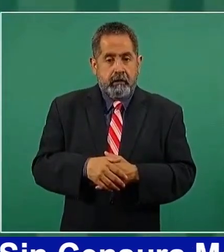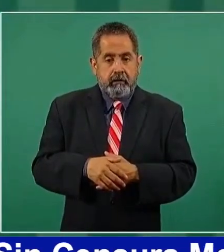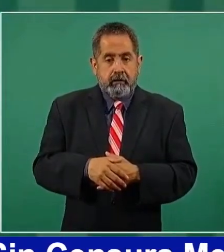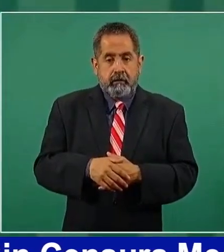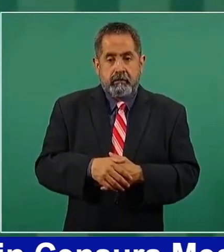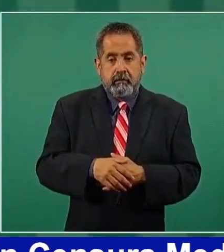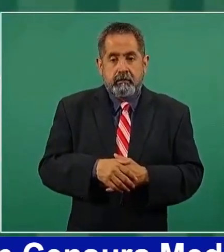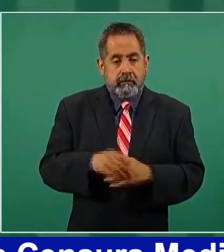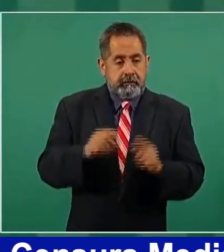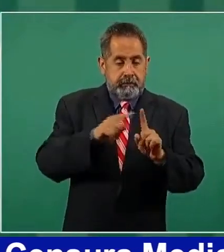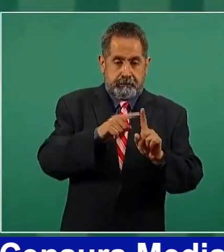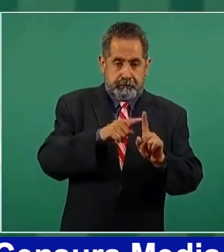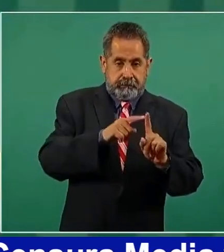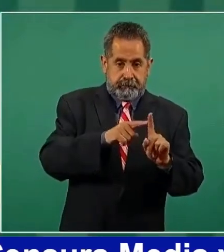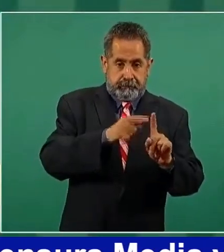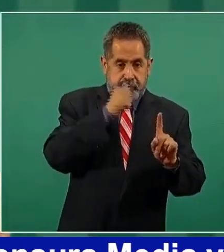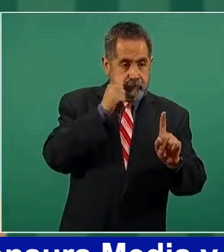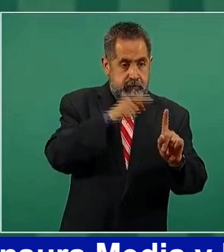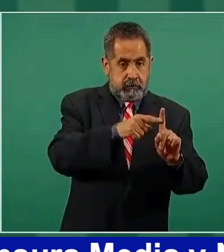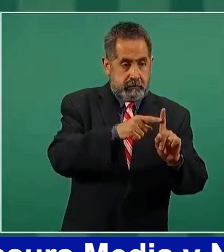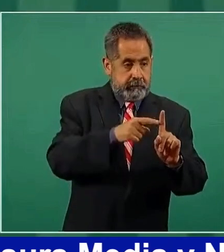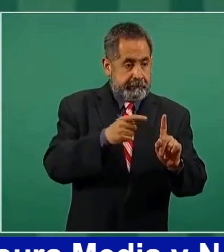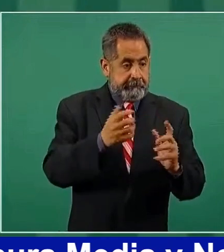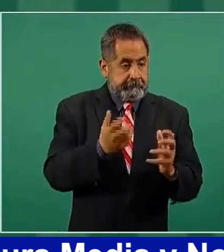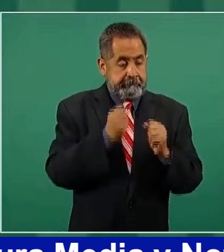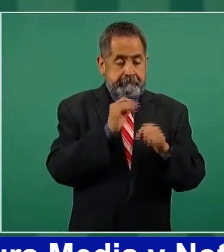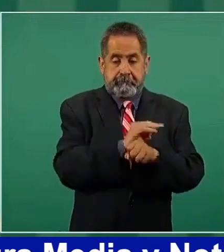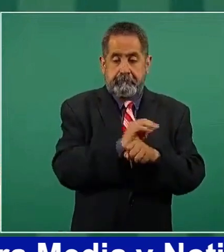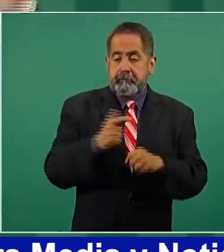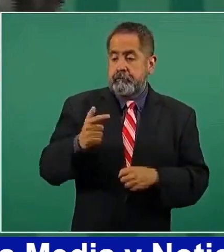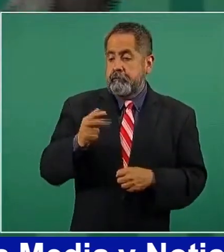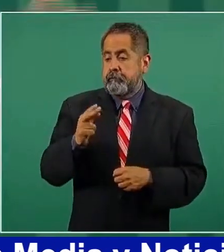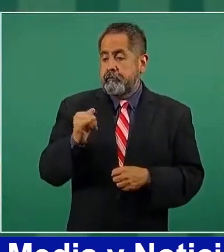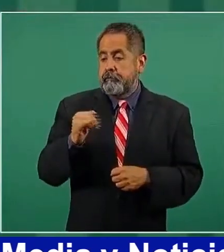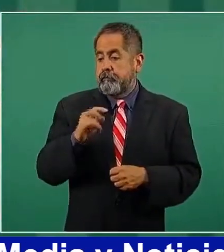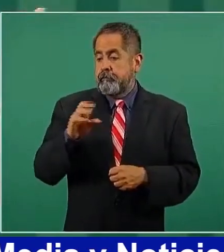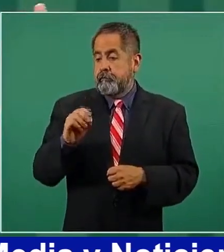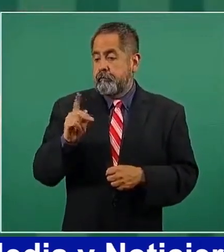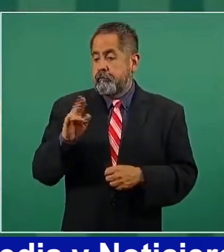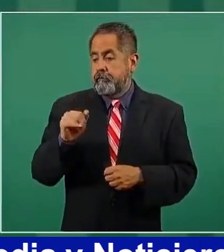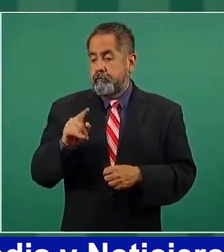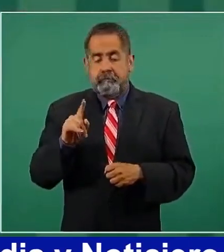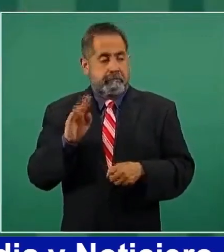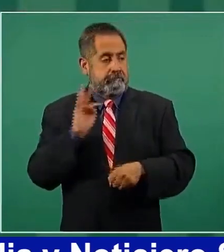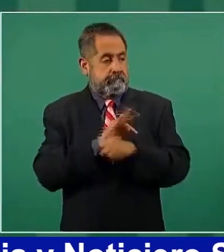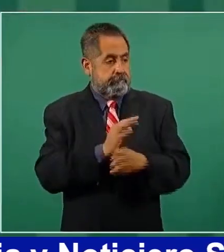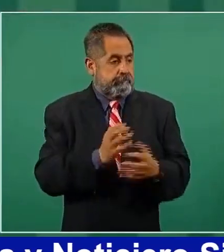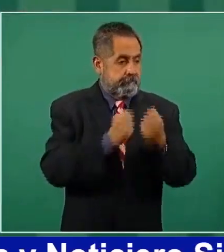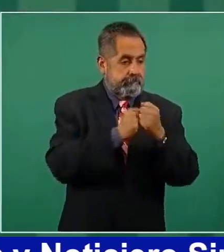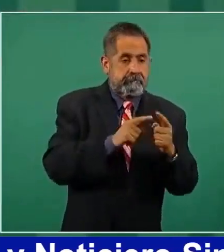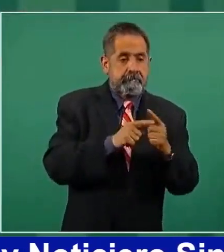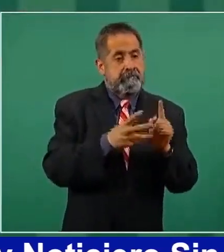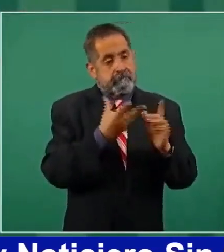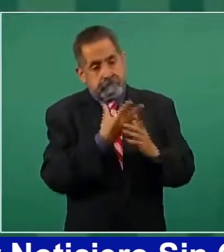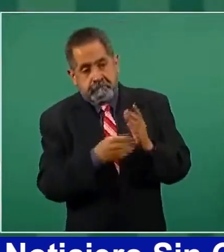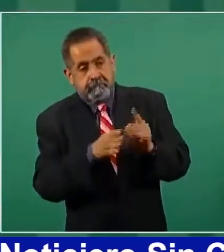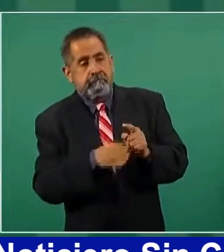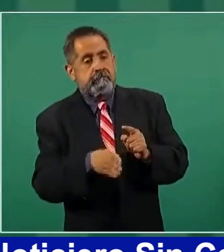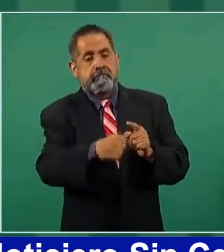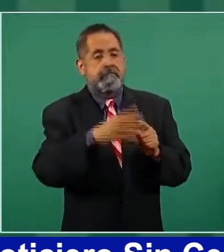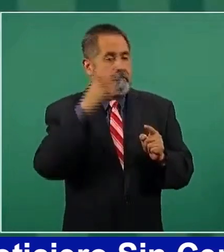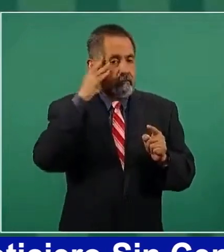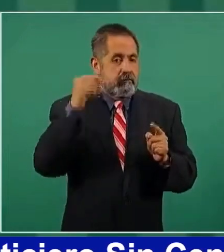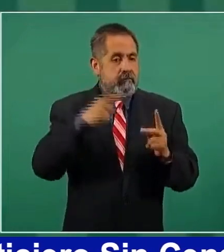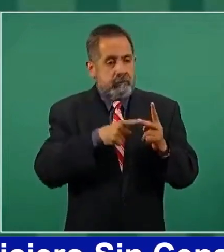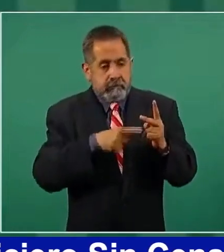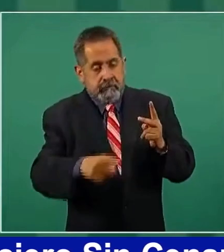lo salva Guillermo Prieto en Guadalajara, se va a Colima, a Manzanillo, para